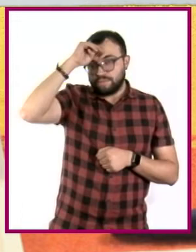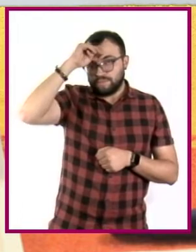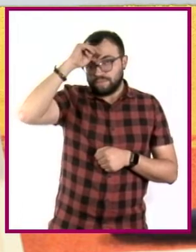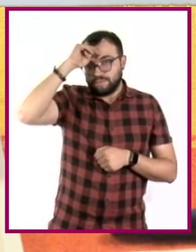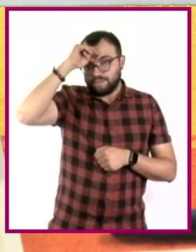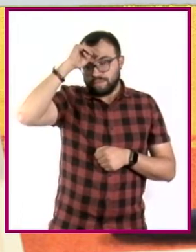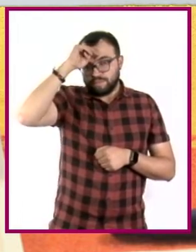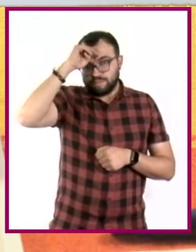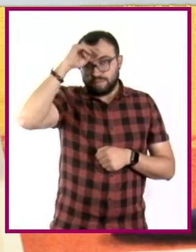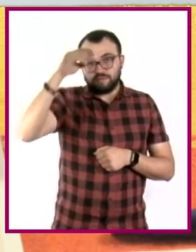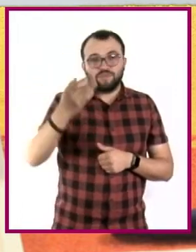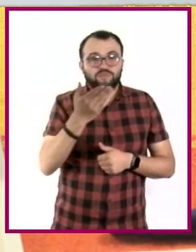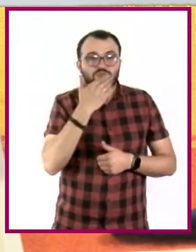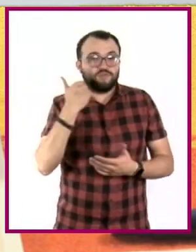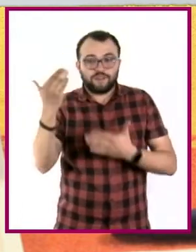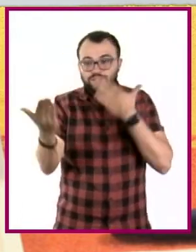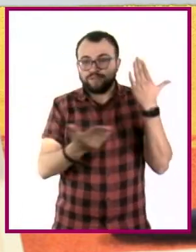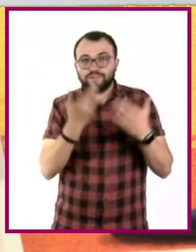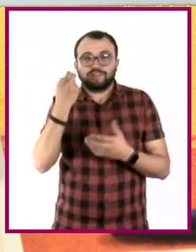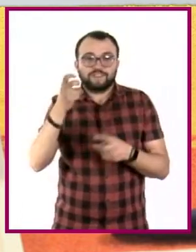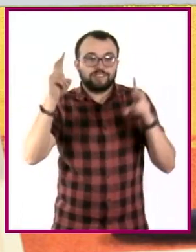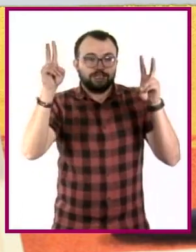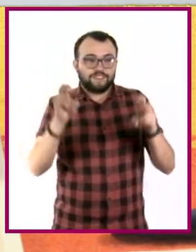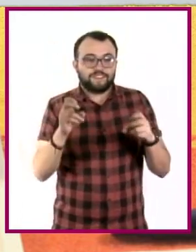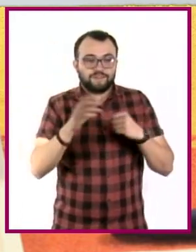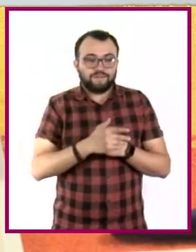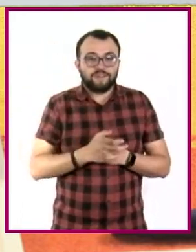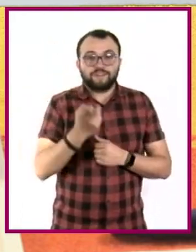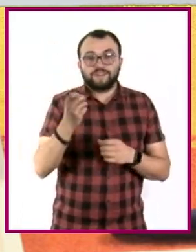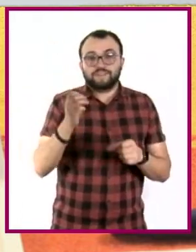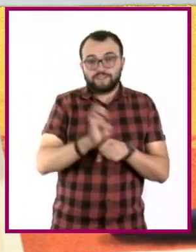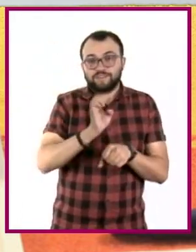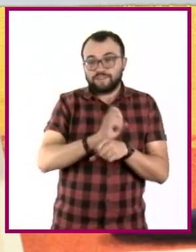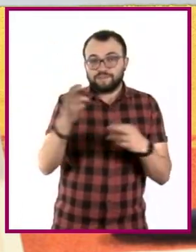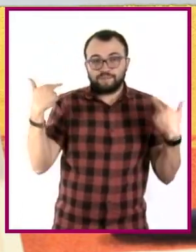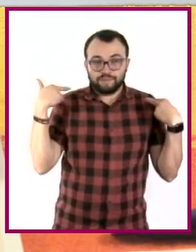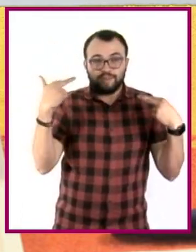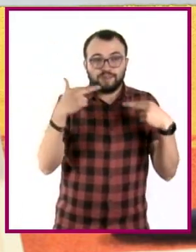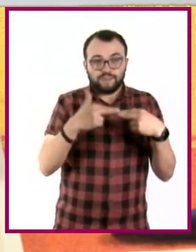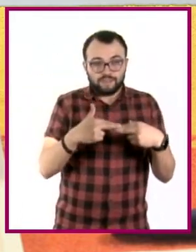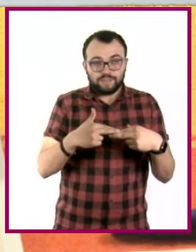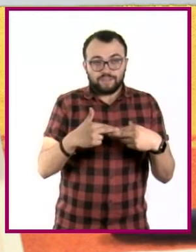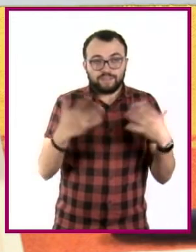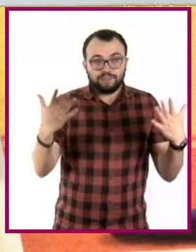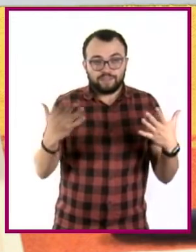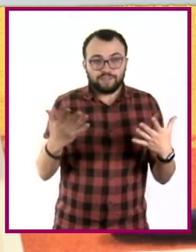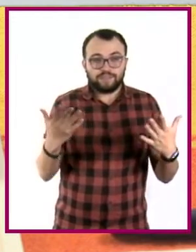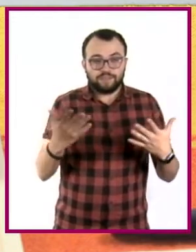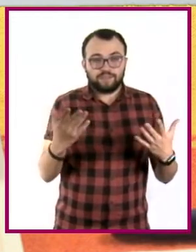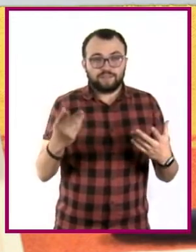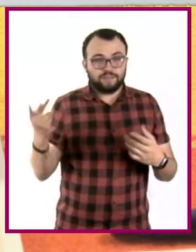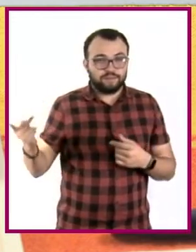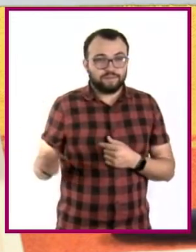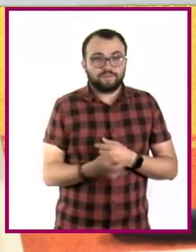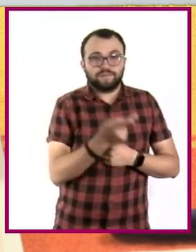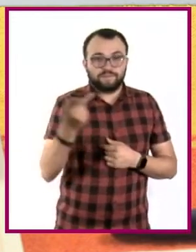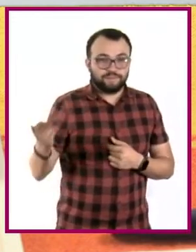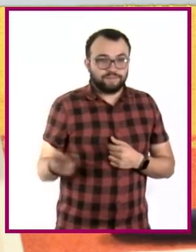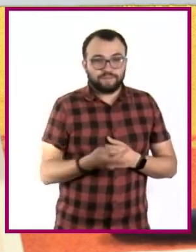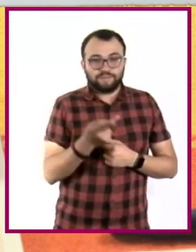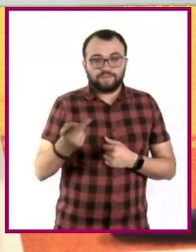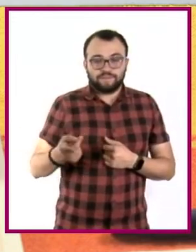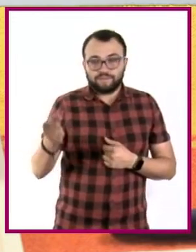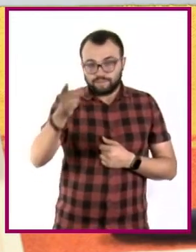no estudiaron ese tema. Entonces, el profesor o la profesora está preguntando y ustedes se